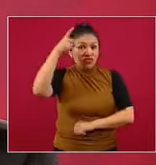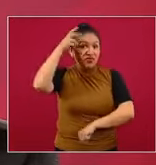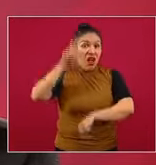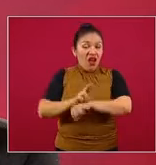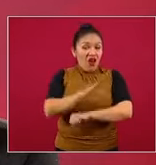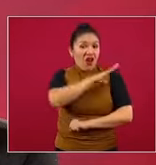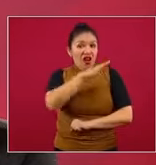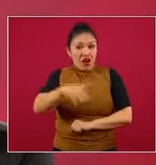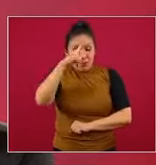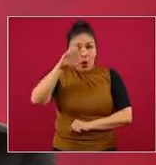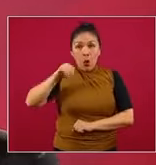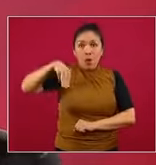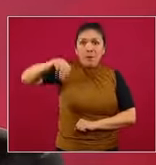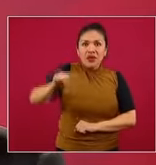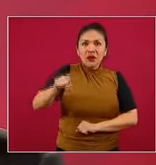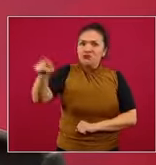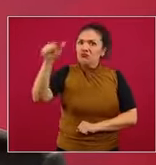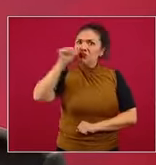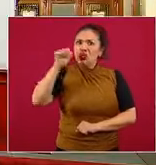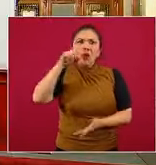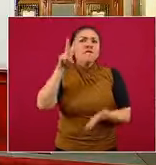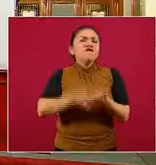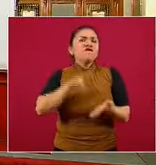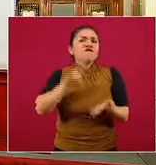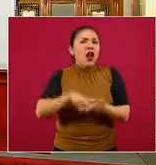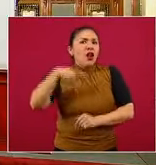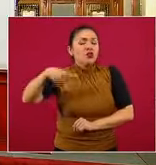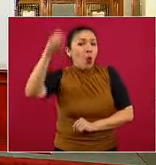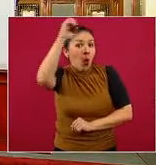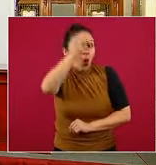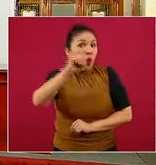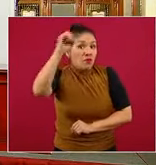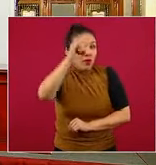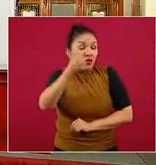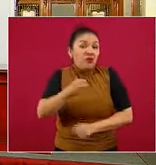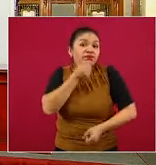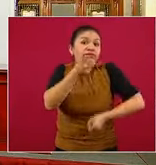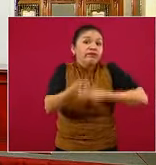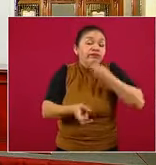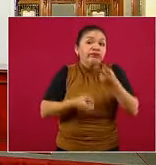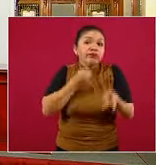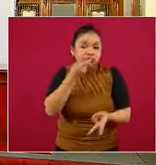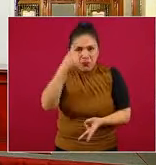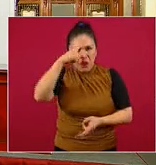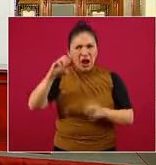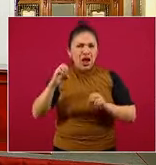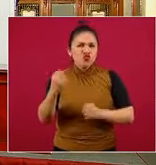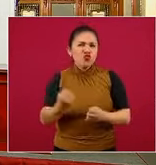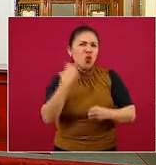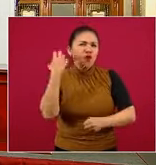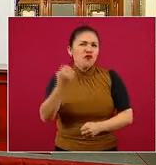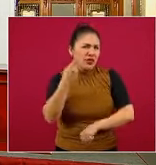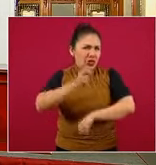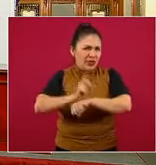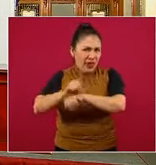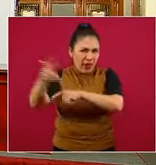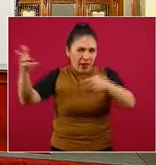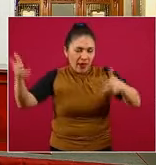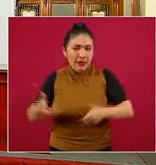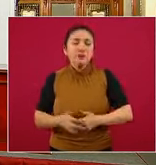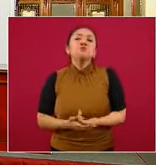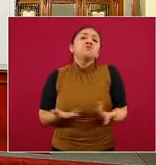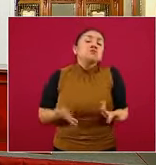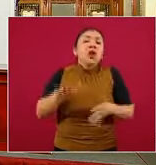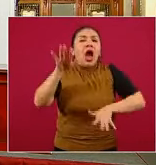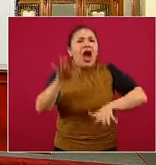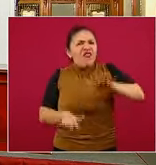de la Organización Mundial de la Salud siempre es muy valioso los comentarios que se hacen en la conferencia de prensa diaria. A